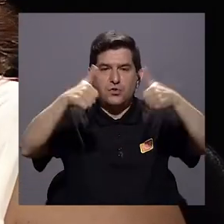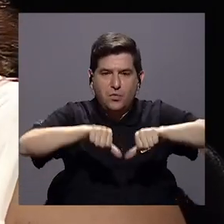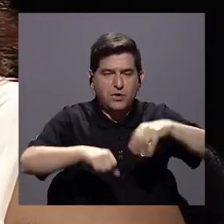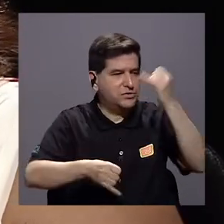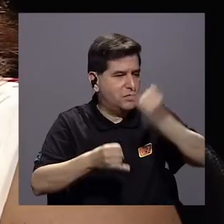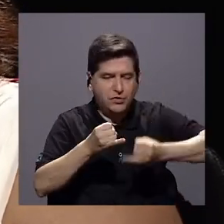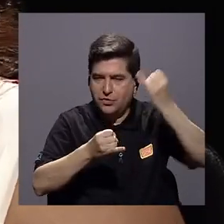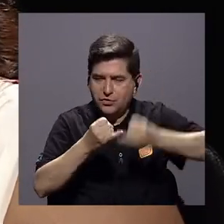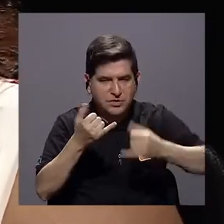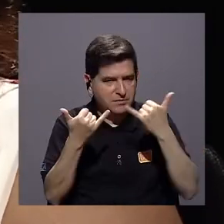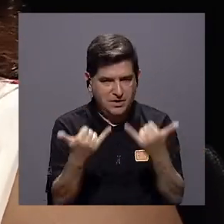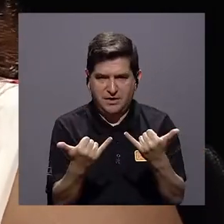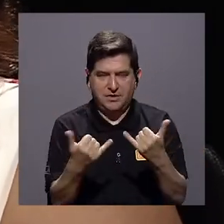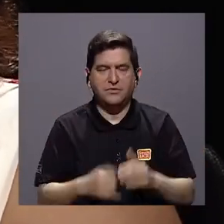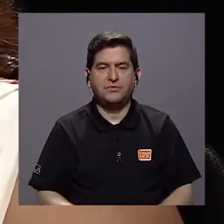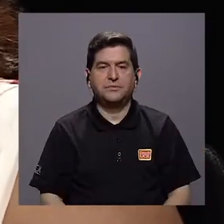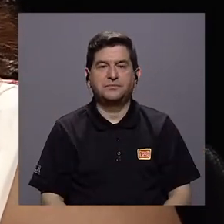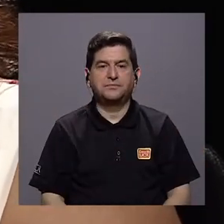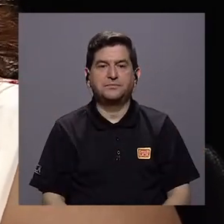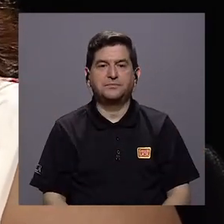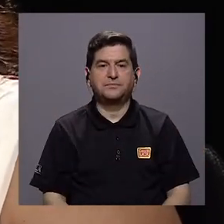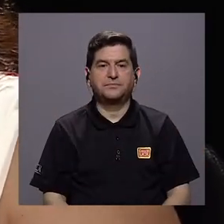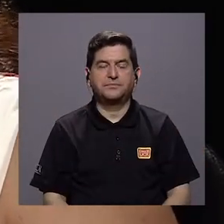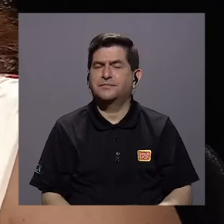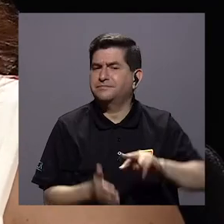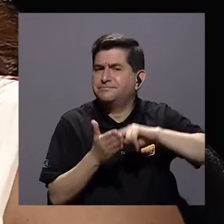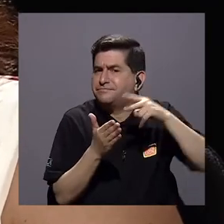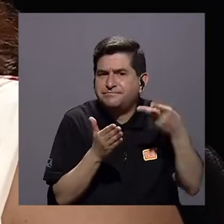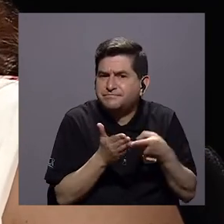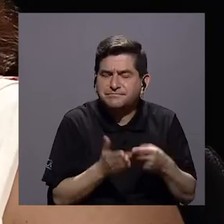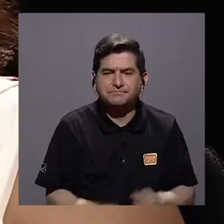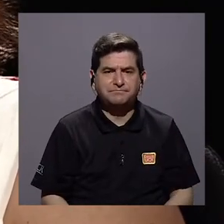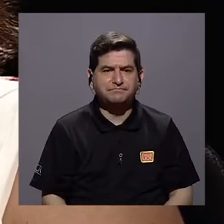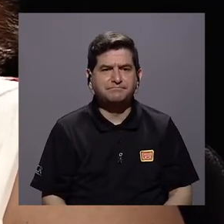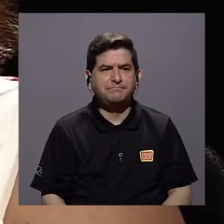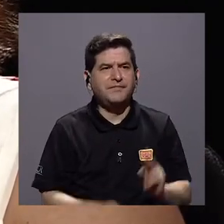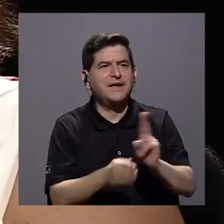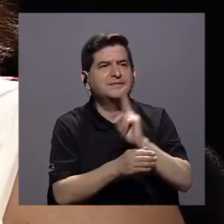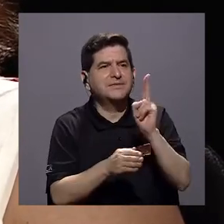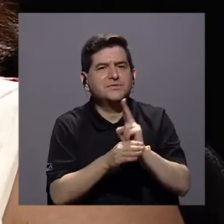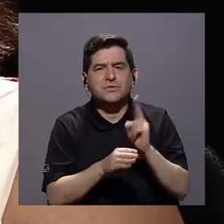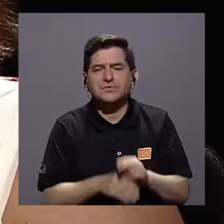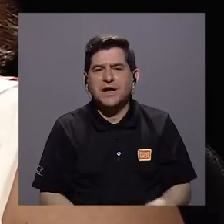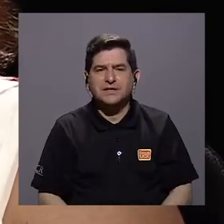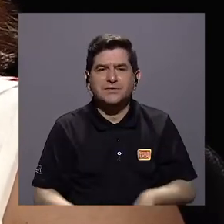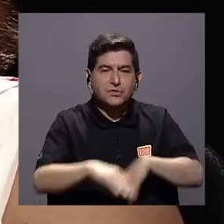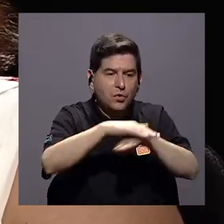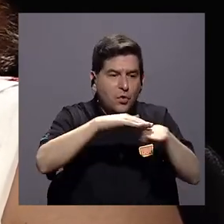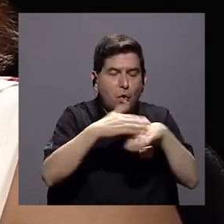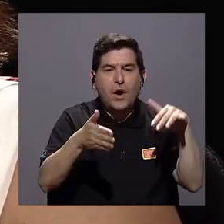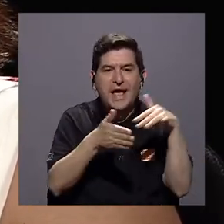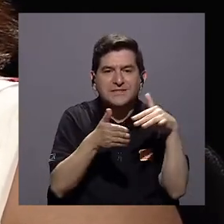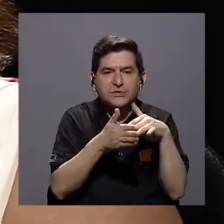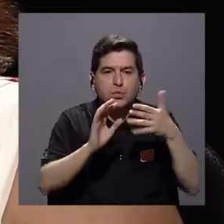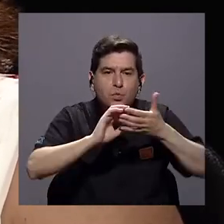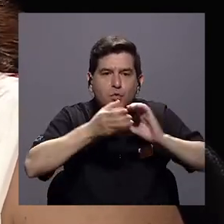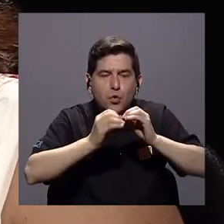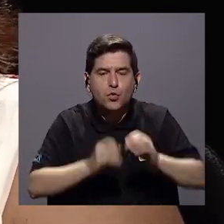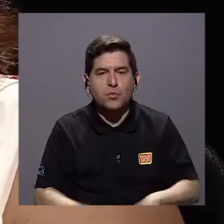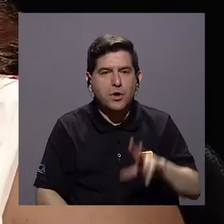que debe ser consensuado, no está terminado. Entonces, están tomando como